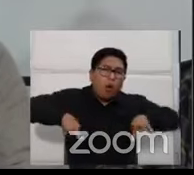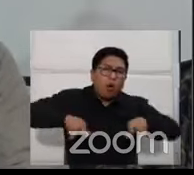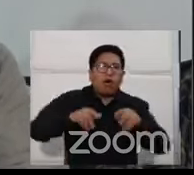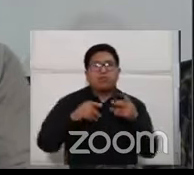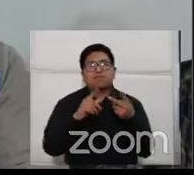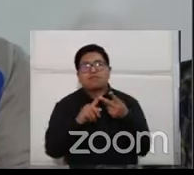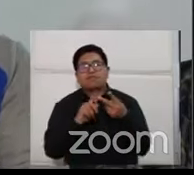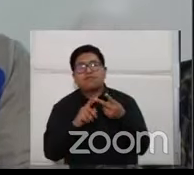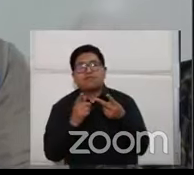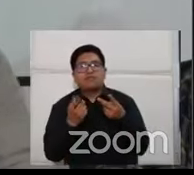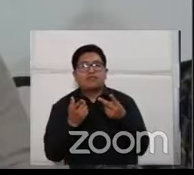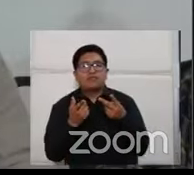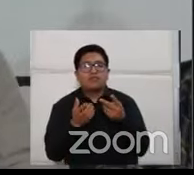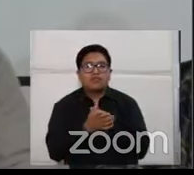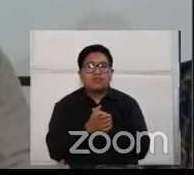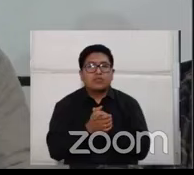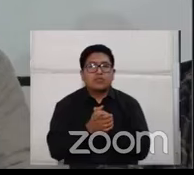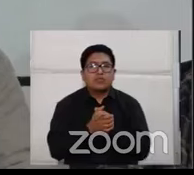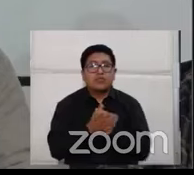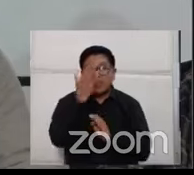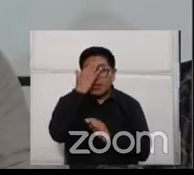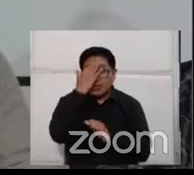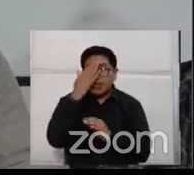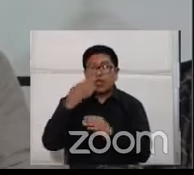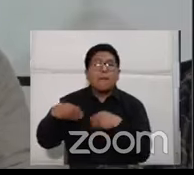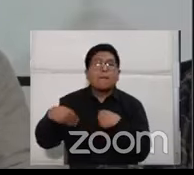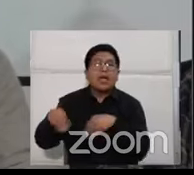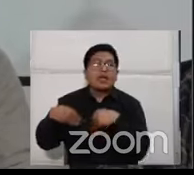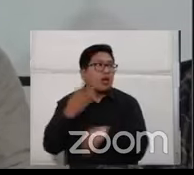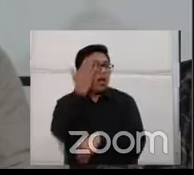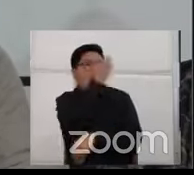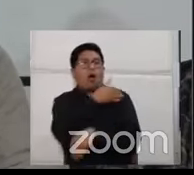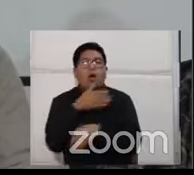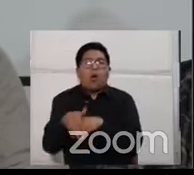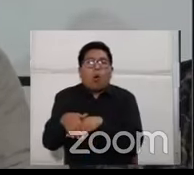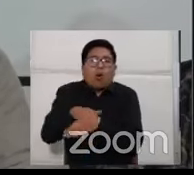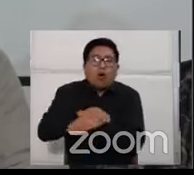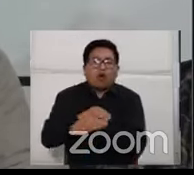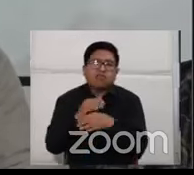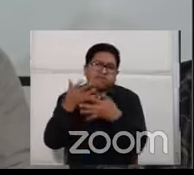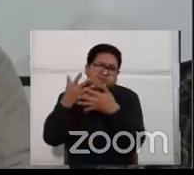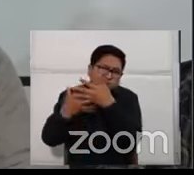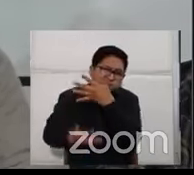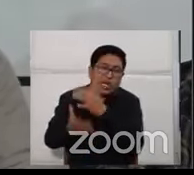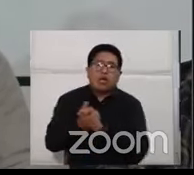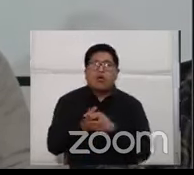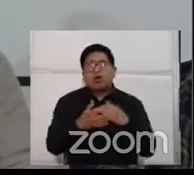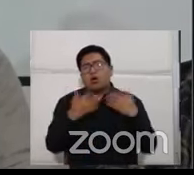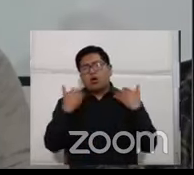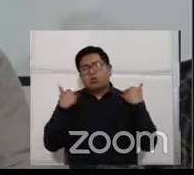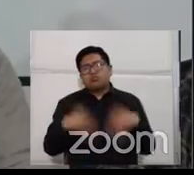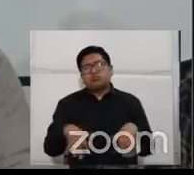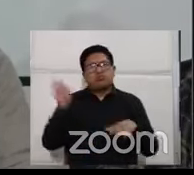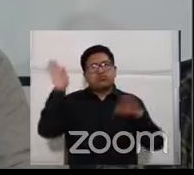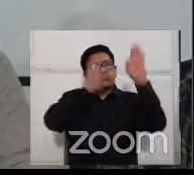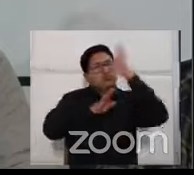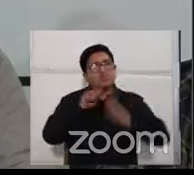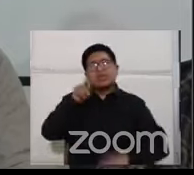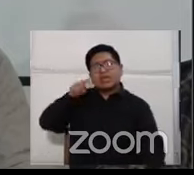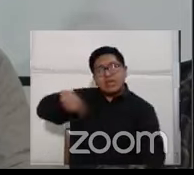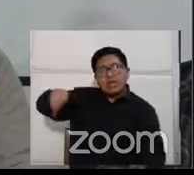el hostal que venden cosas ilegales en la calle y es muy preocupante y quisiera que a esas personas nosotros ayudemos